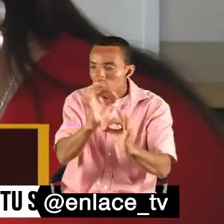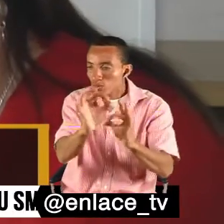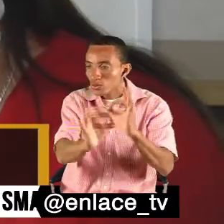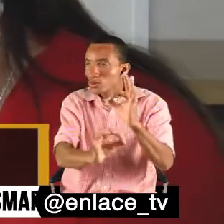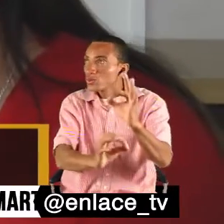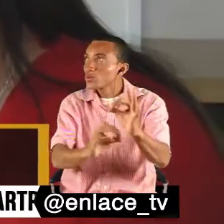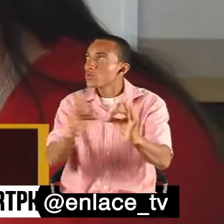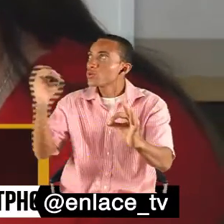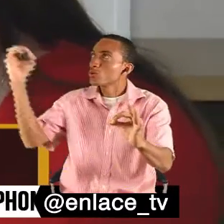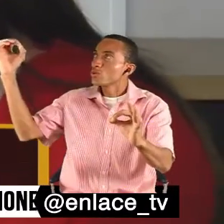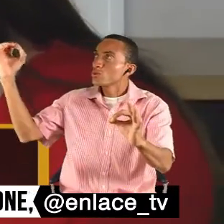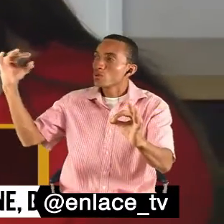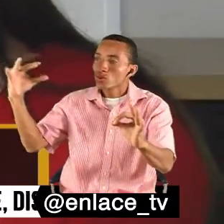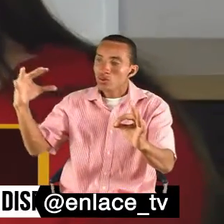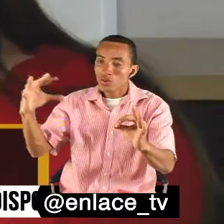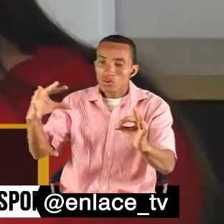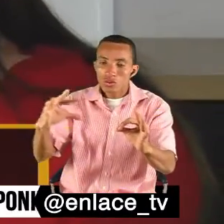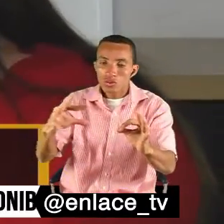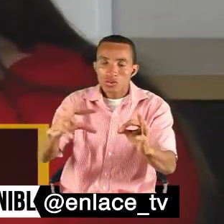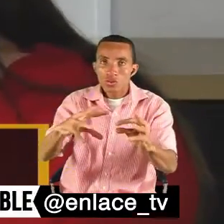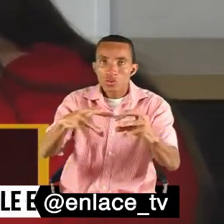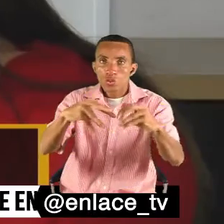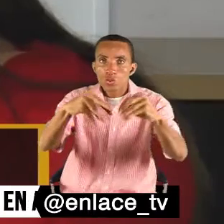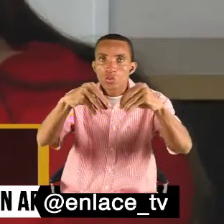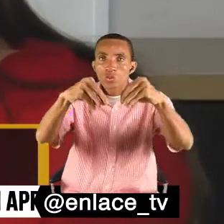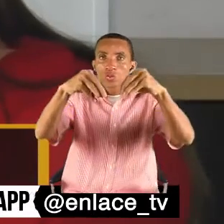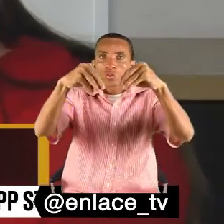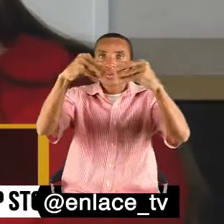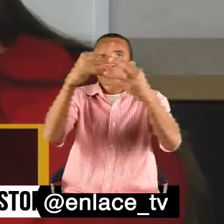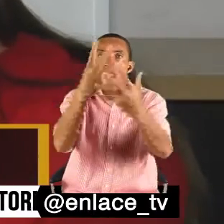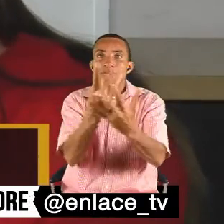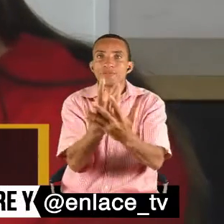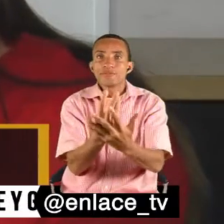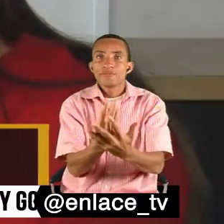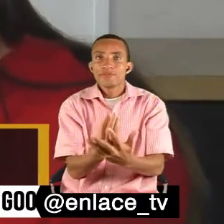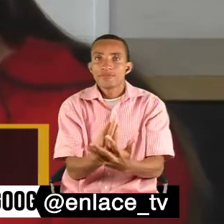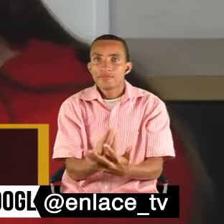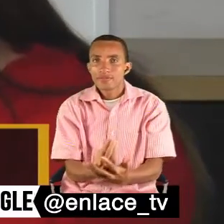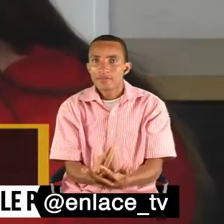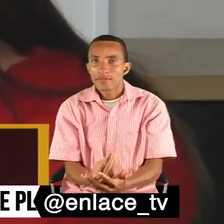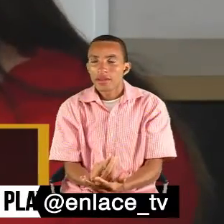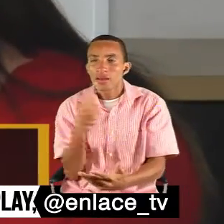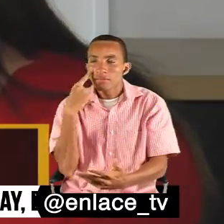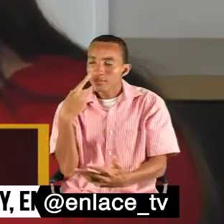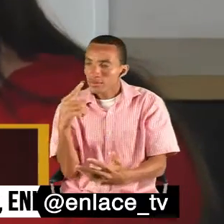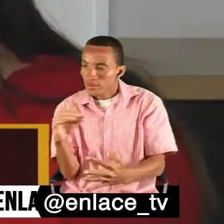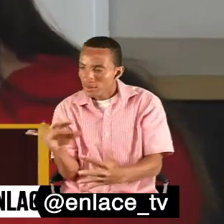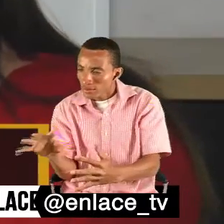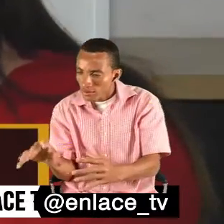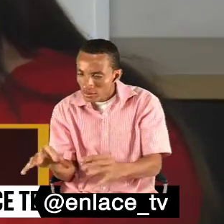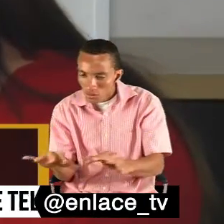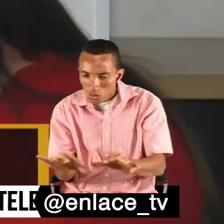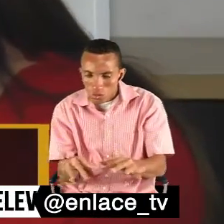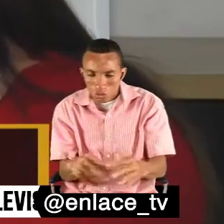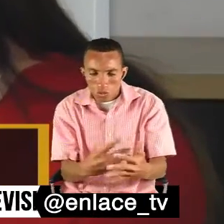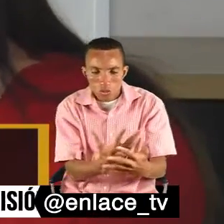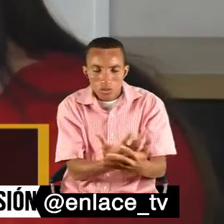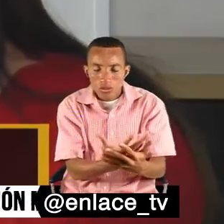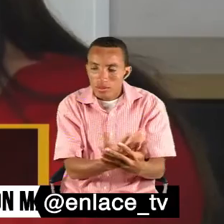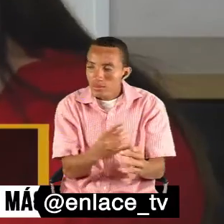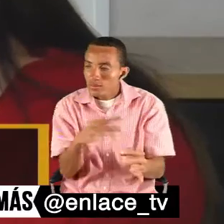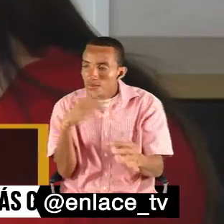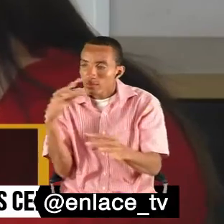su existencia. Al final, solo permanece un eco de humedad mezclado con olores